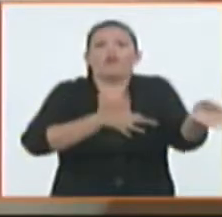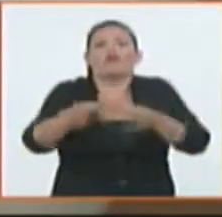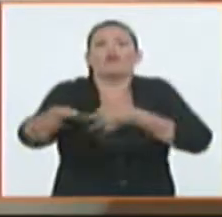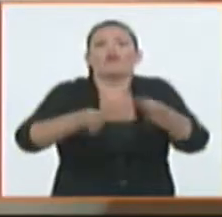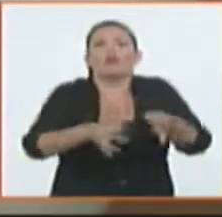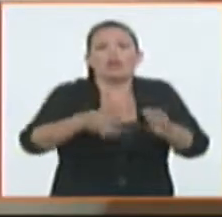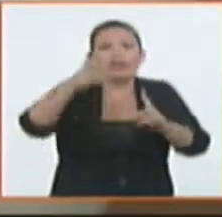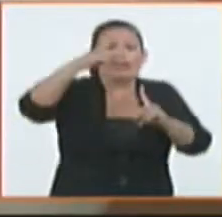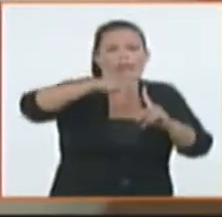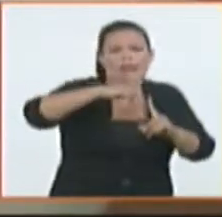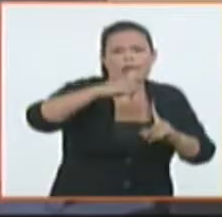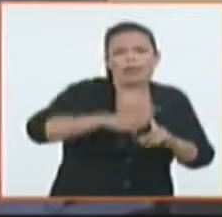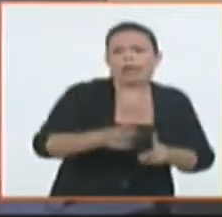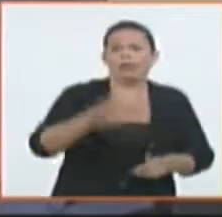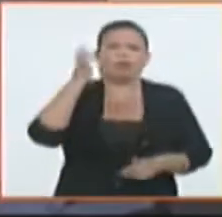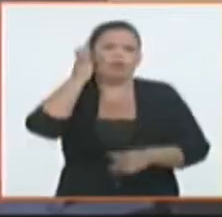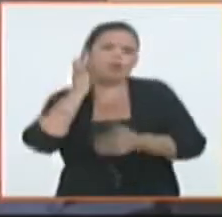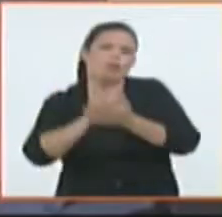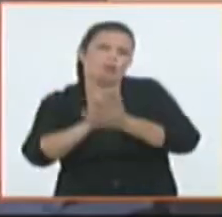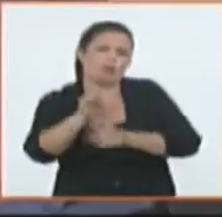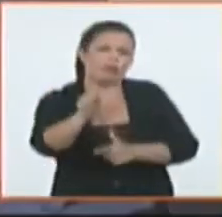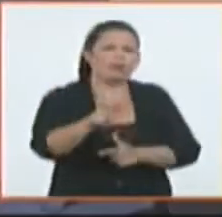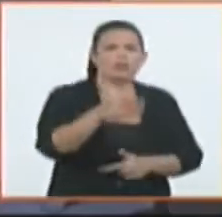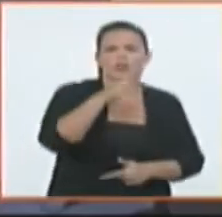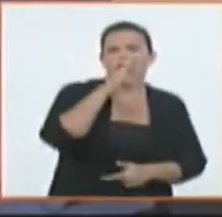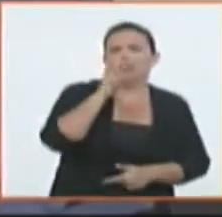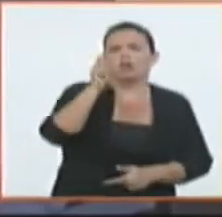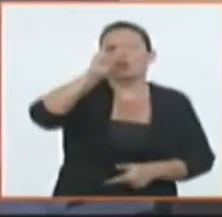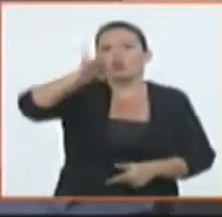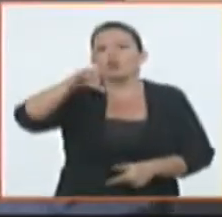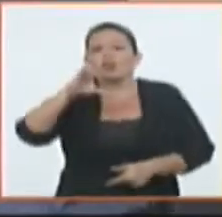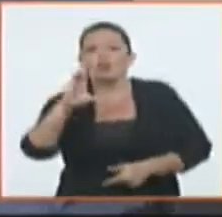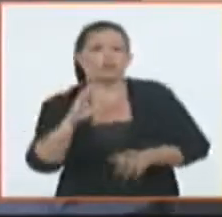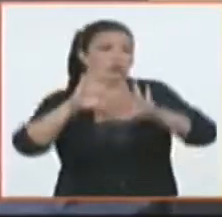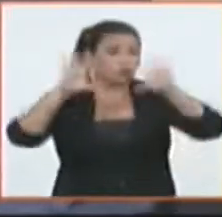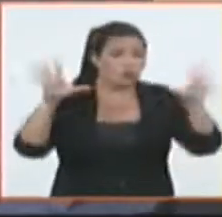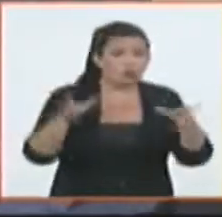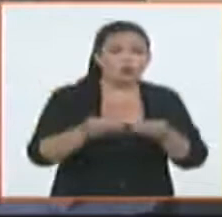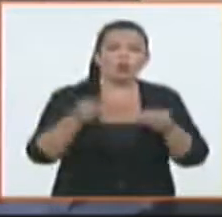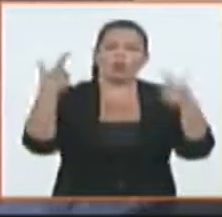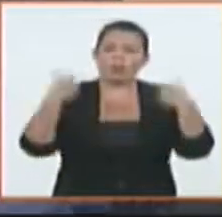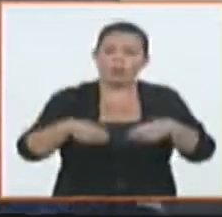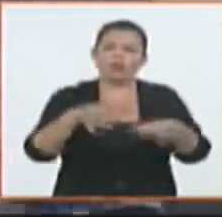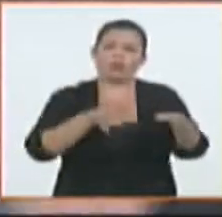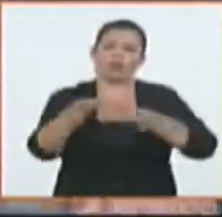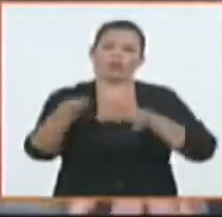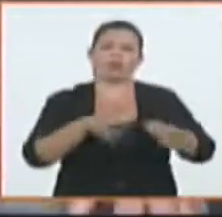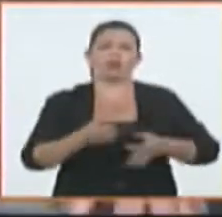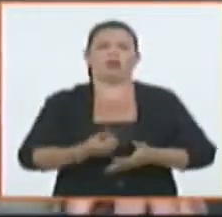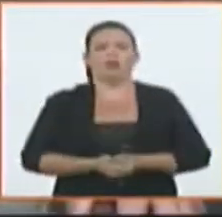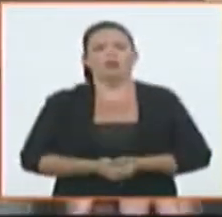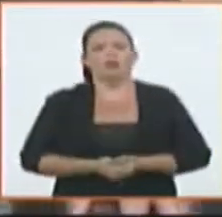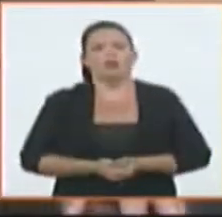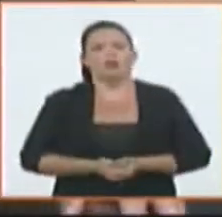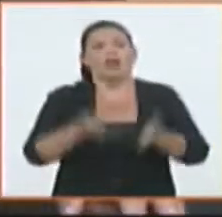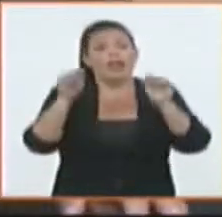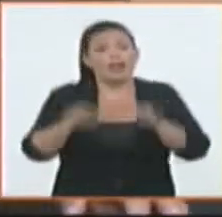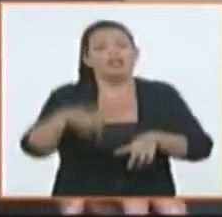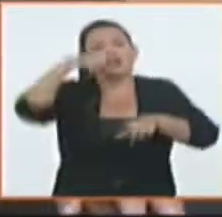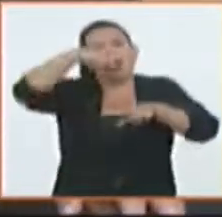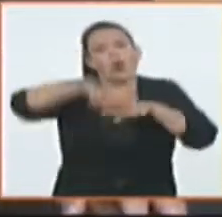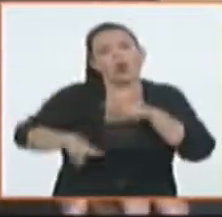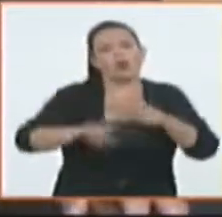de poder representativo se conforman mediante mecanismos democráticos y están sujetos al control popular. Y esta es otra de las maneras